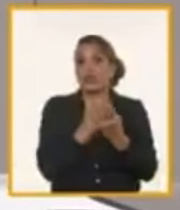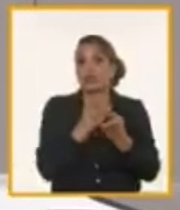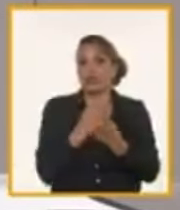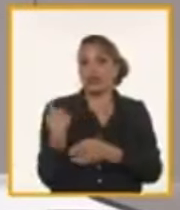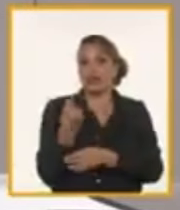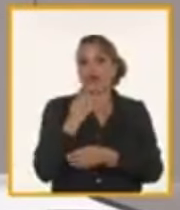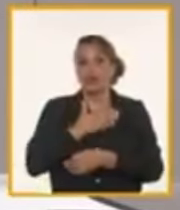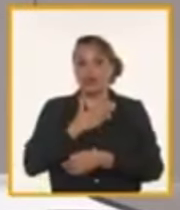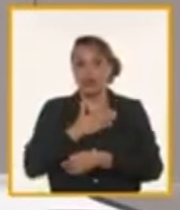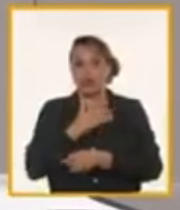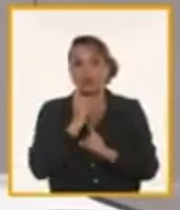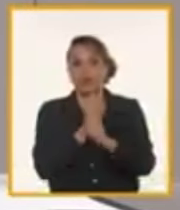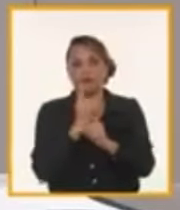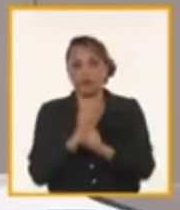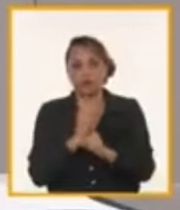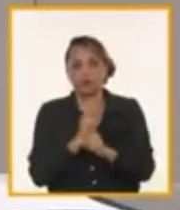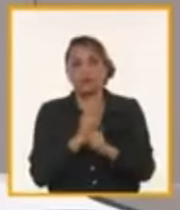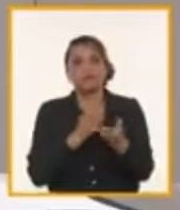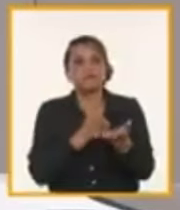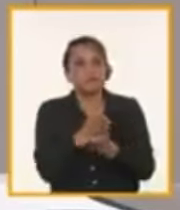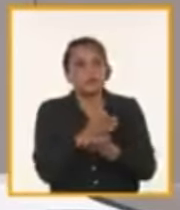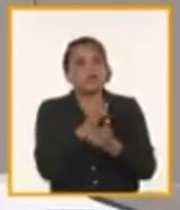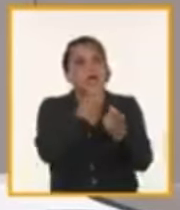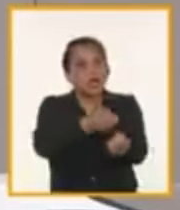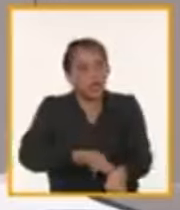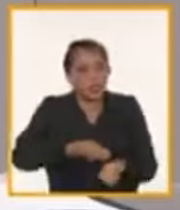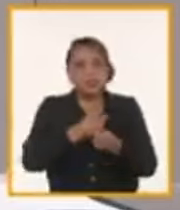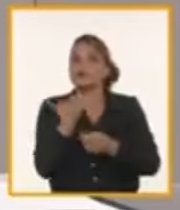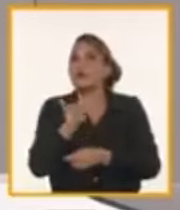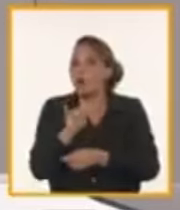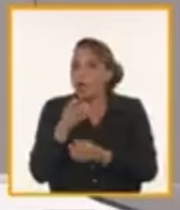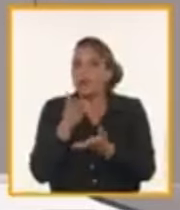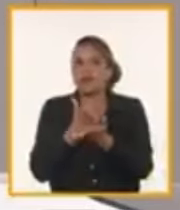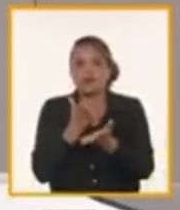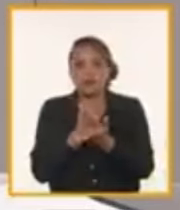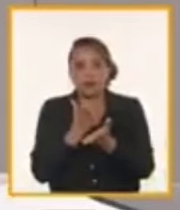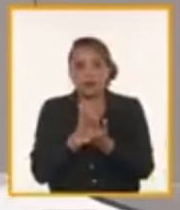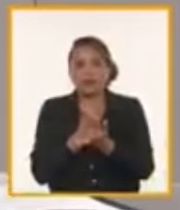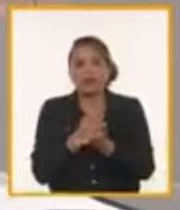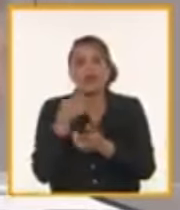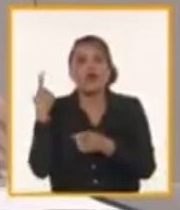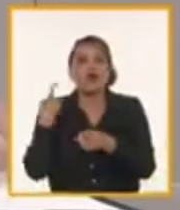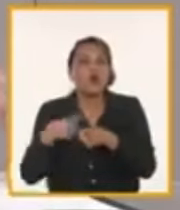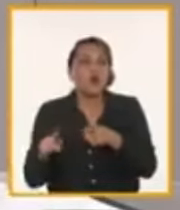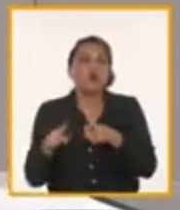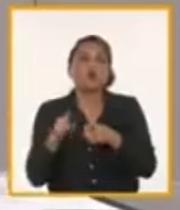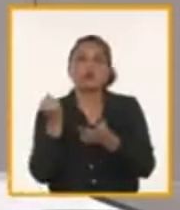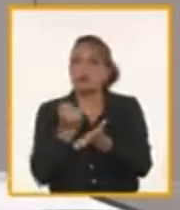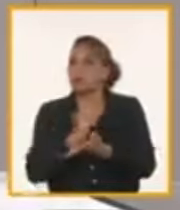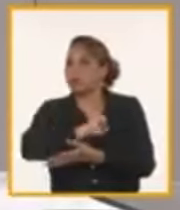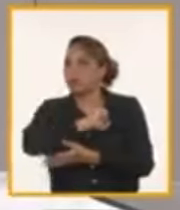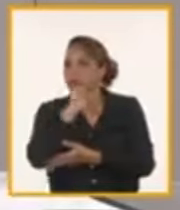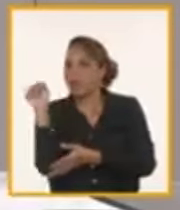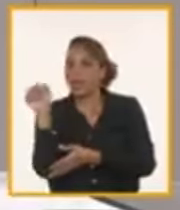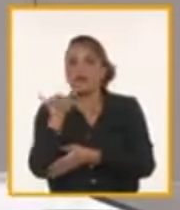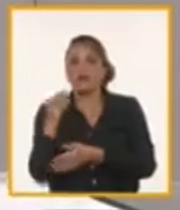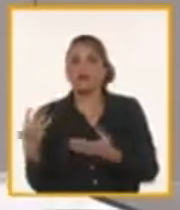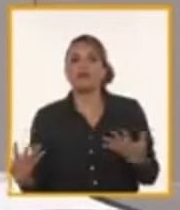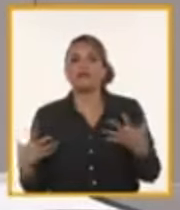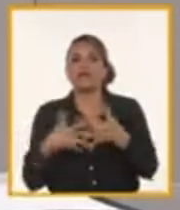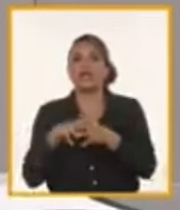en el curso por encuentro de la carrera de agronomía estom están estudiando agronomía y otros incluso ya son graduados y están en nuestra